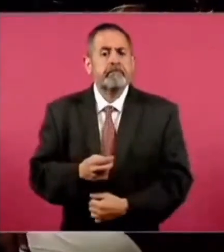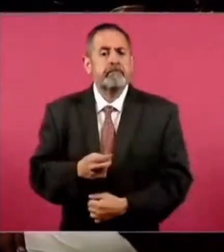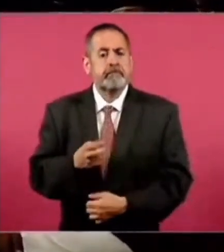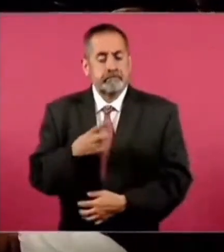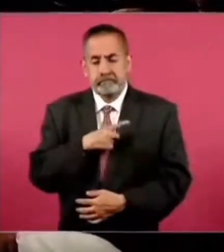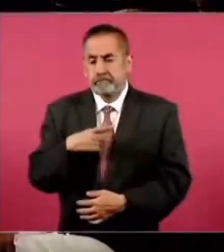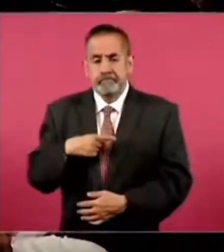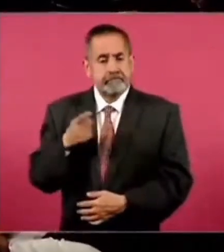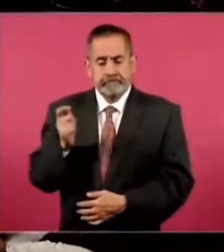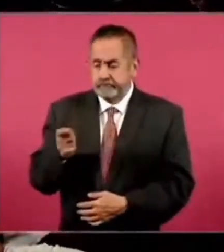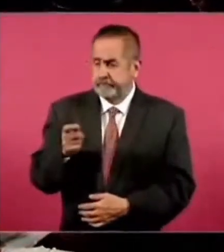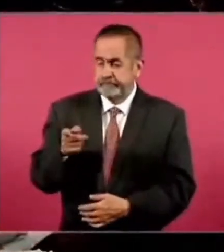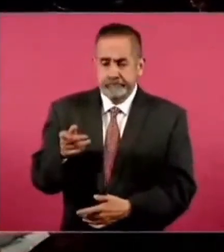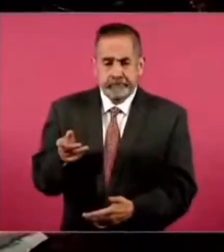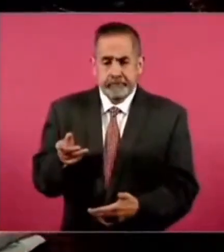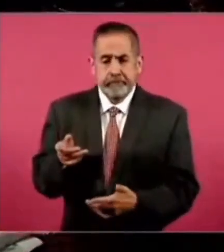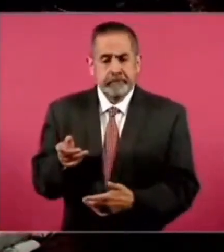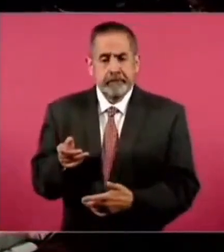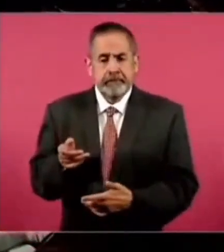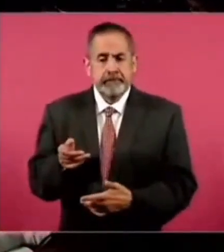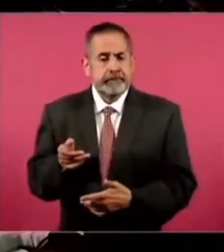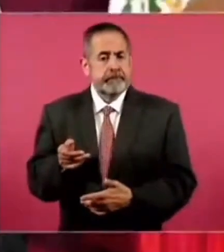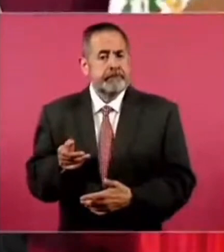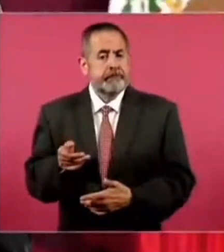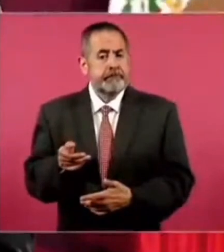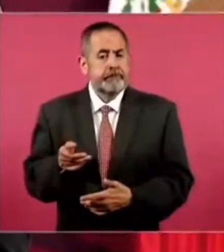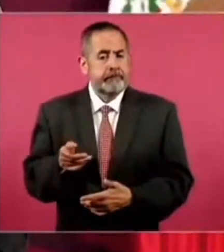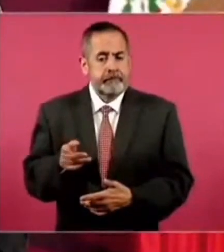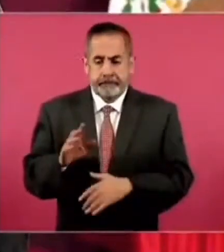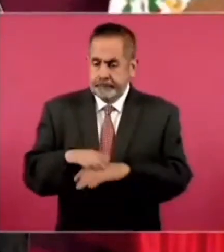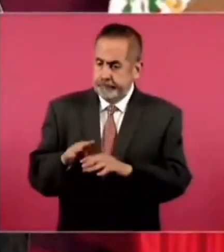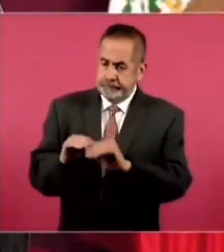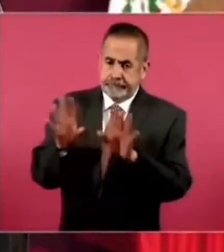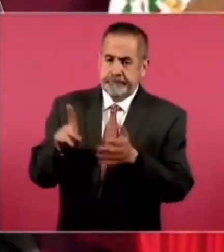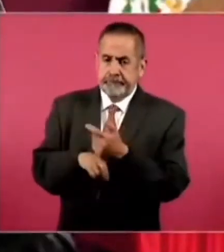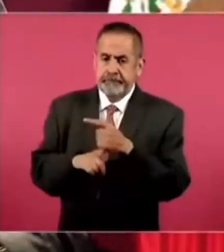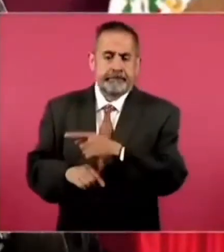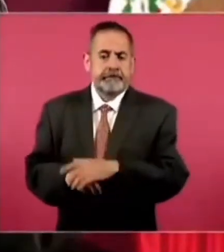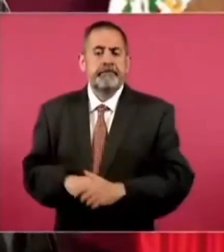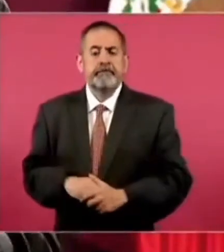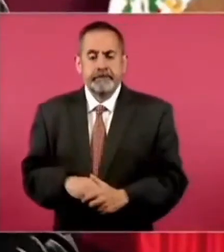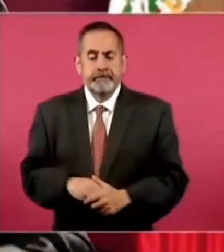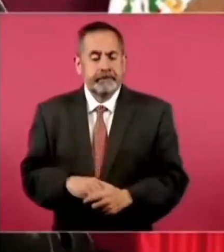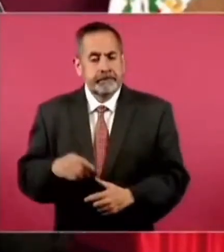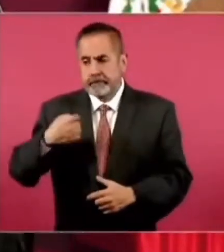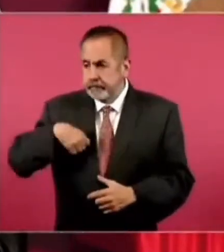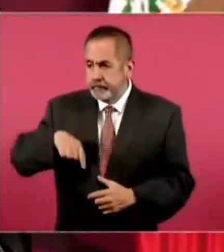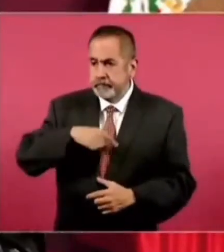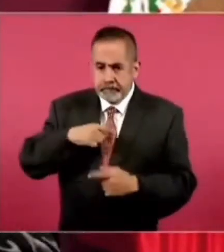debe de quedar muy claro. Y estamos